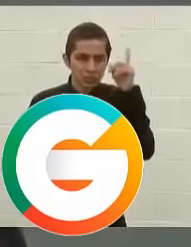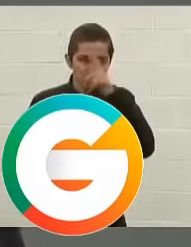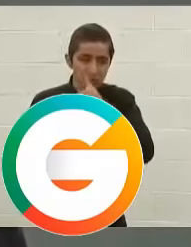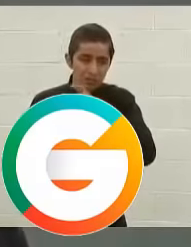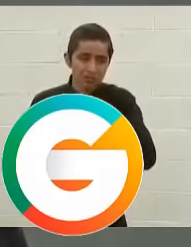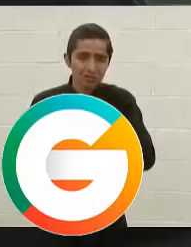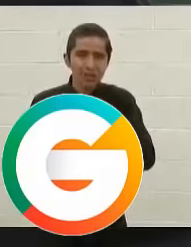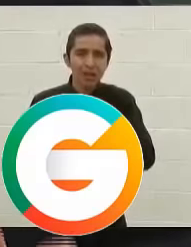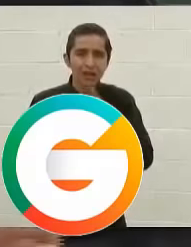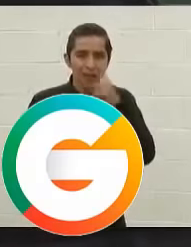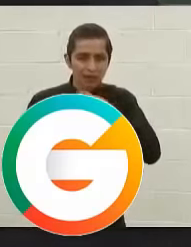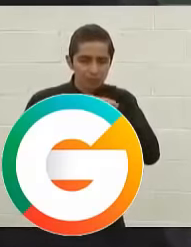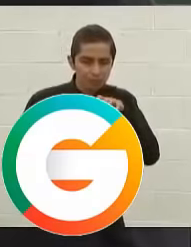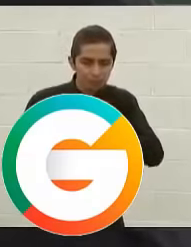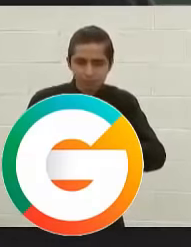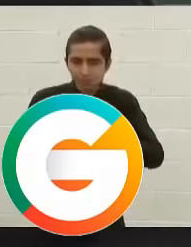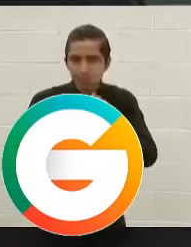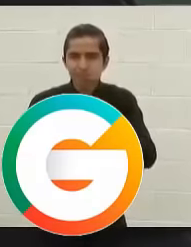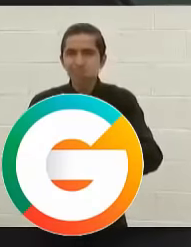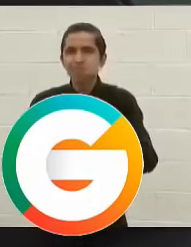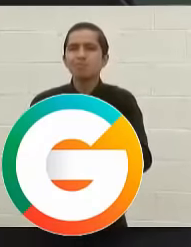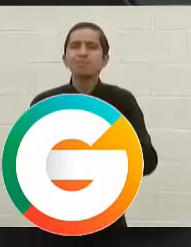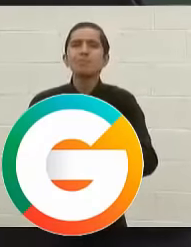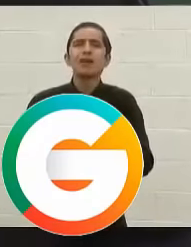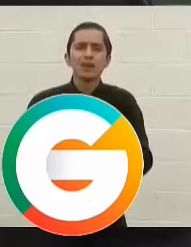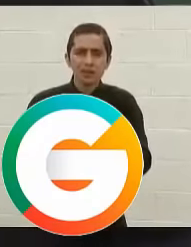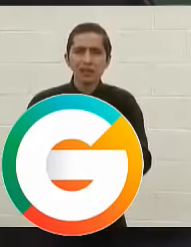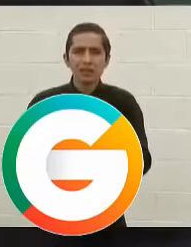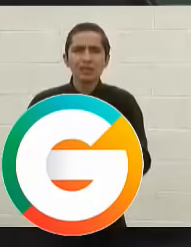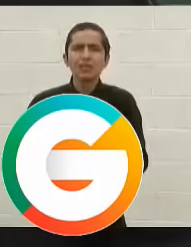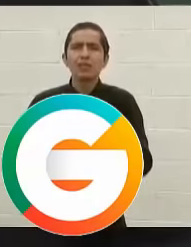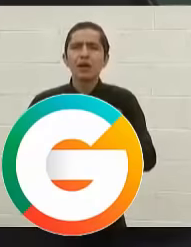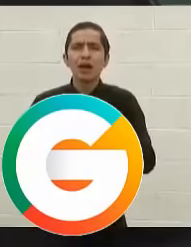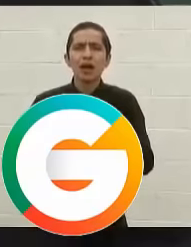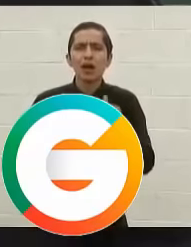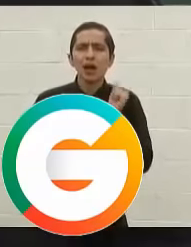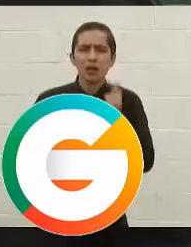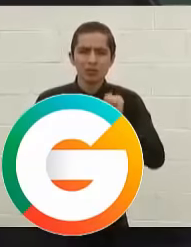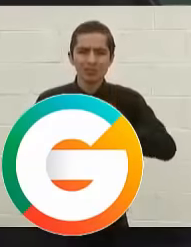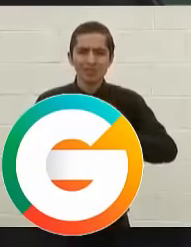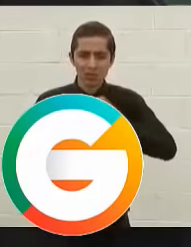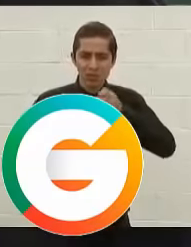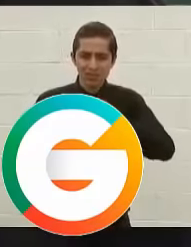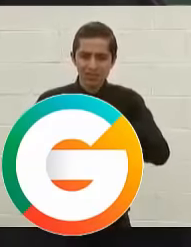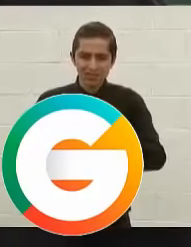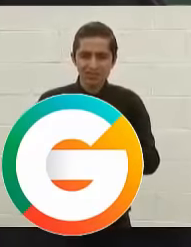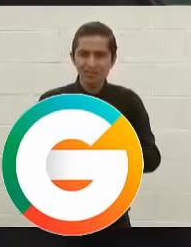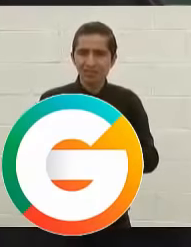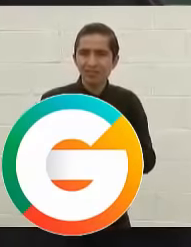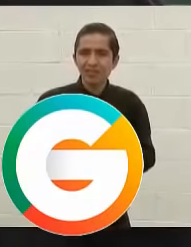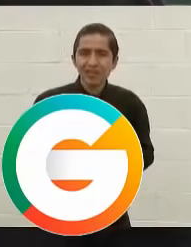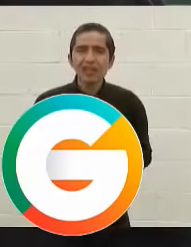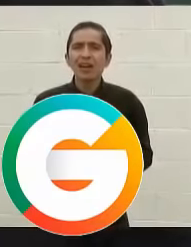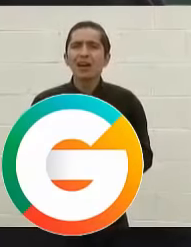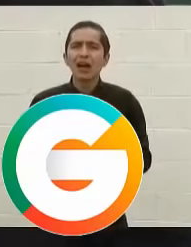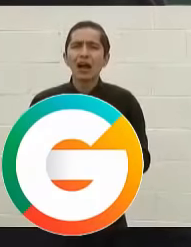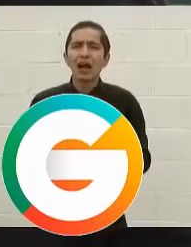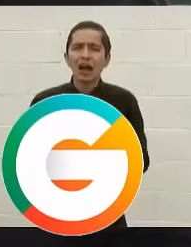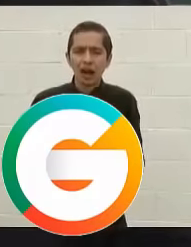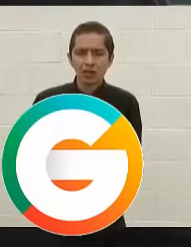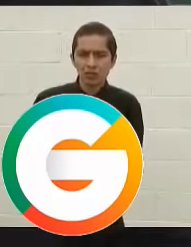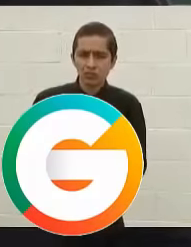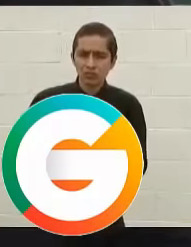la detención y la puesta a disposición de una autoridad judicial de aquellos